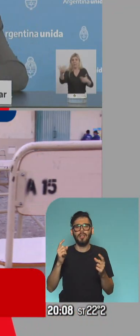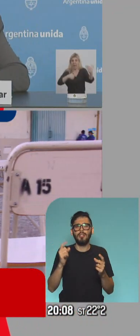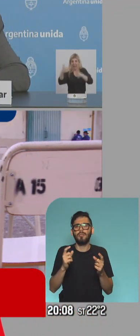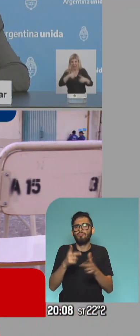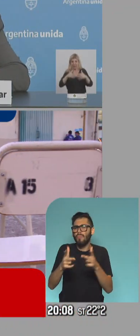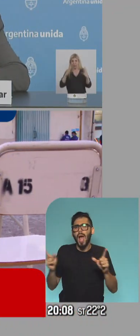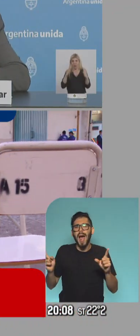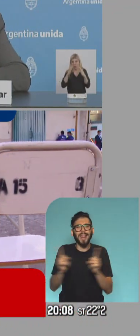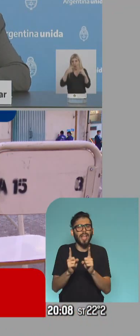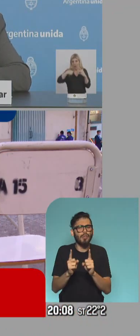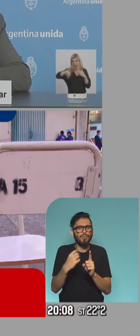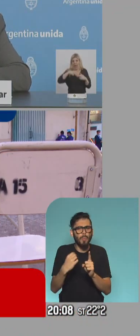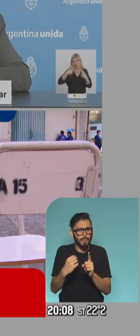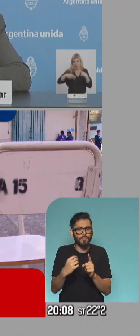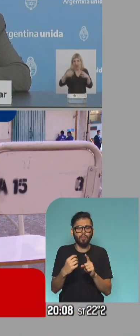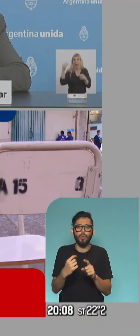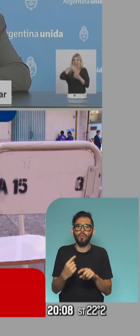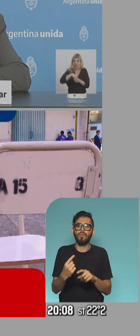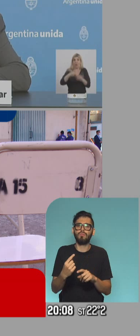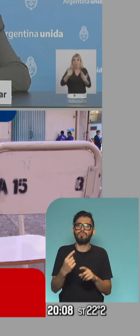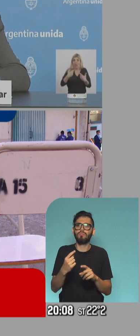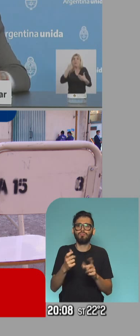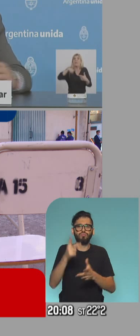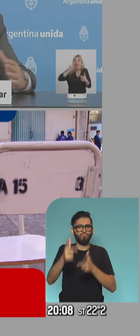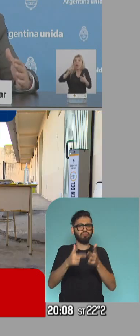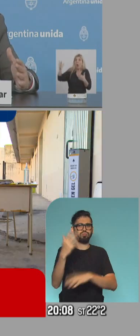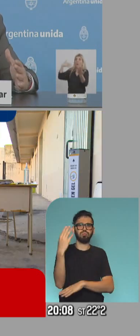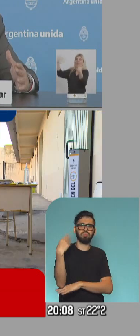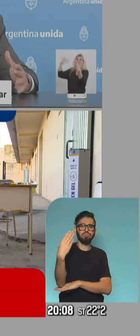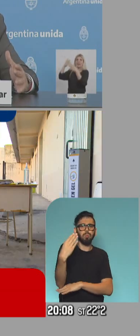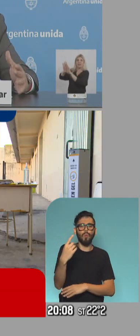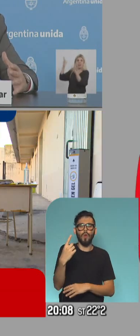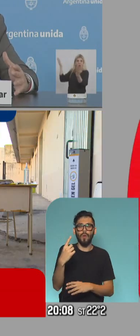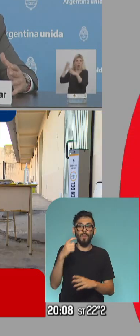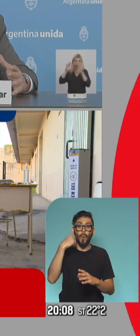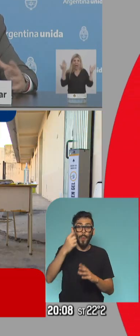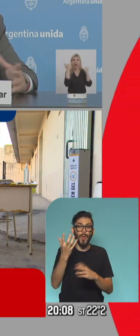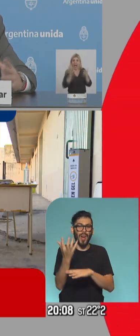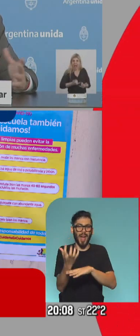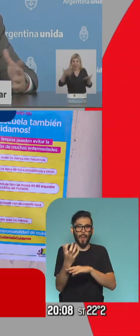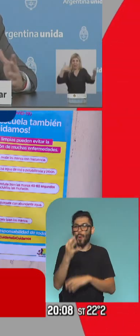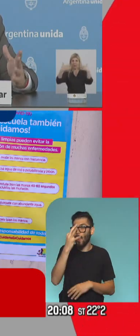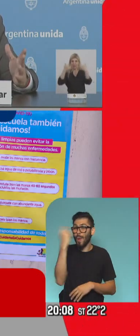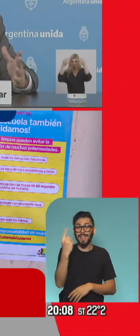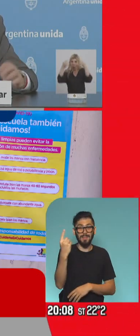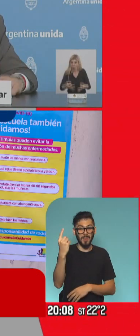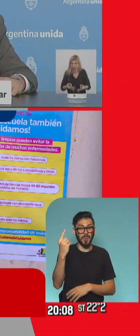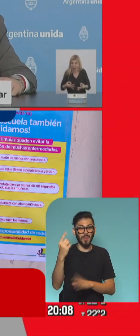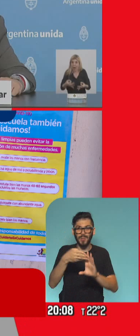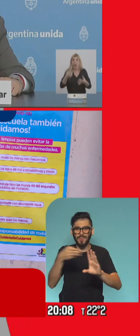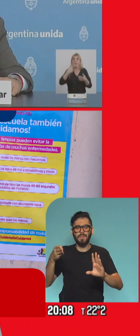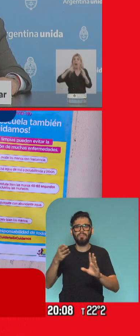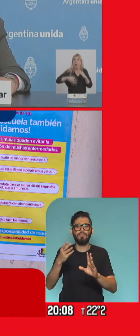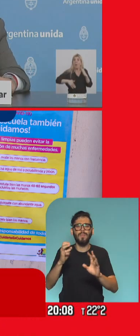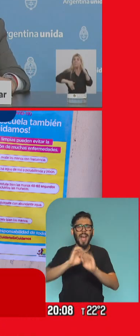resumen qué es lo que, qué dudas se disiparon con la conferencia, con este mensaje grabado de 20 minutos de Alberto Fernández. Por un lado, el tema